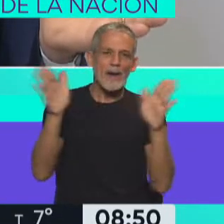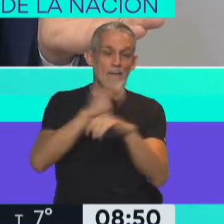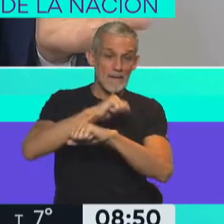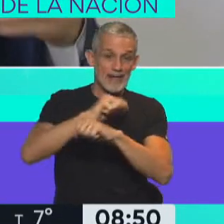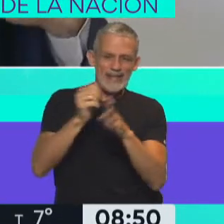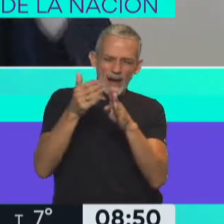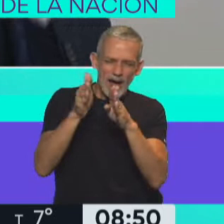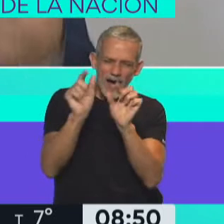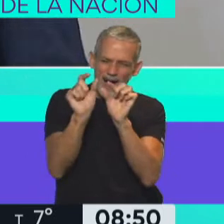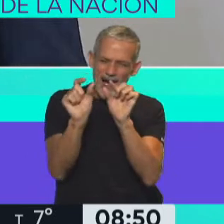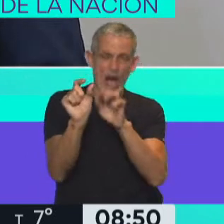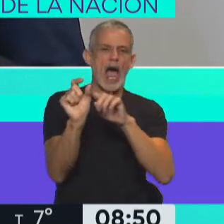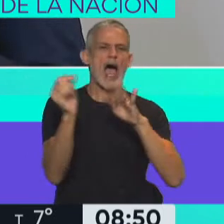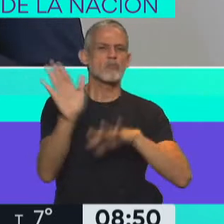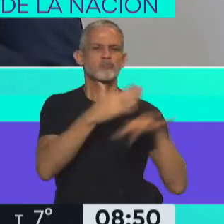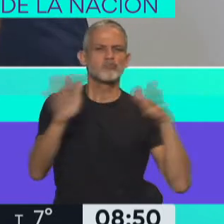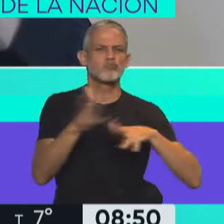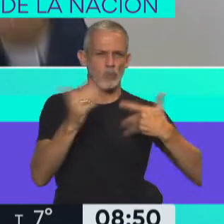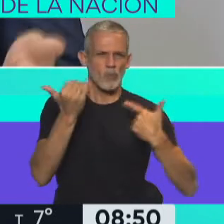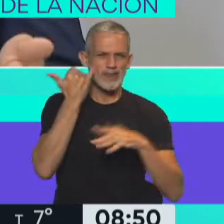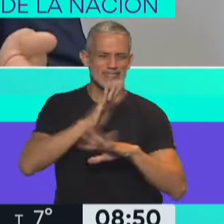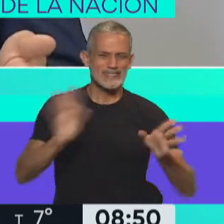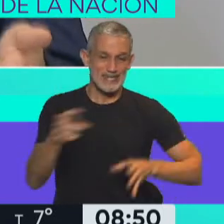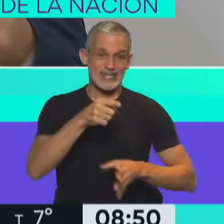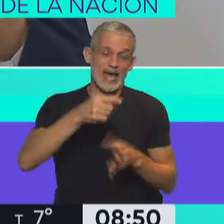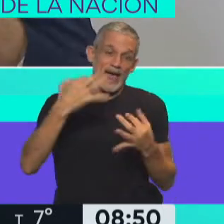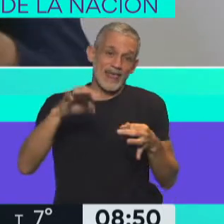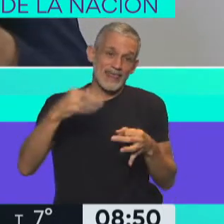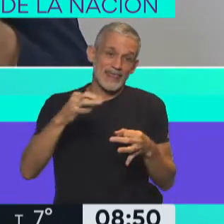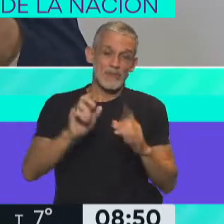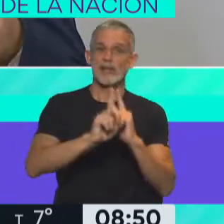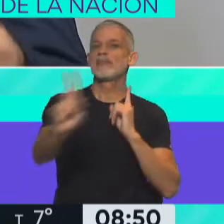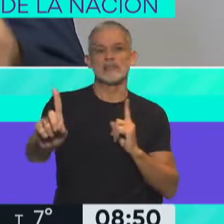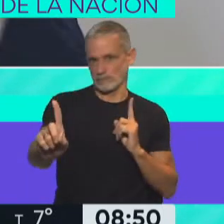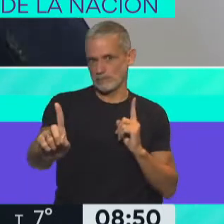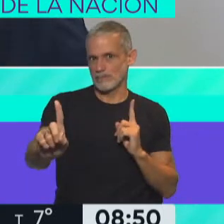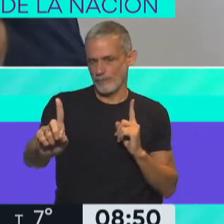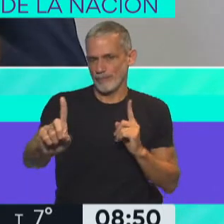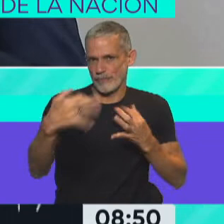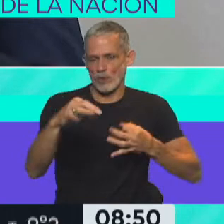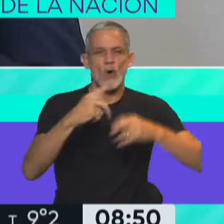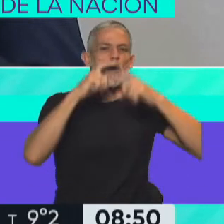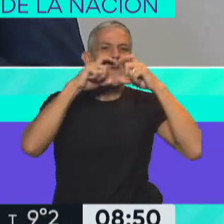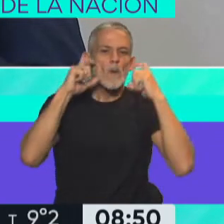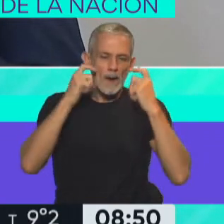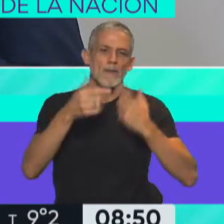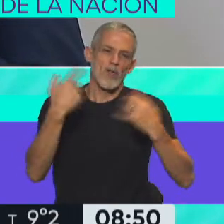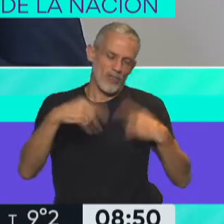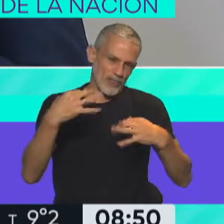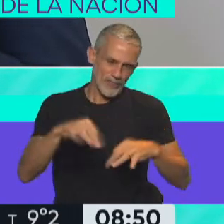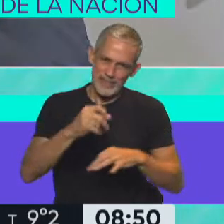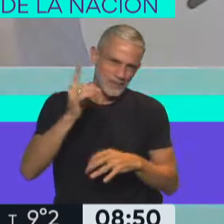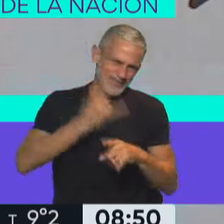tiene cada aula, estamos logrando la circulación, sosteniendo por supuesto el distanciamiento físico, usando el tapaboca en